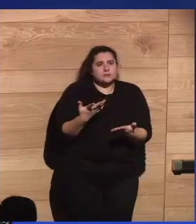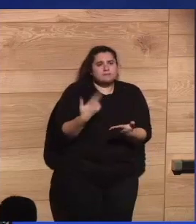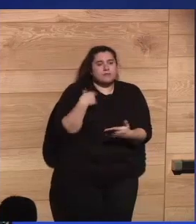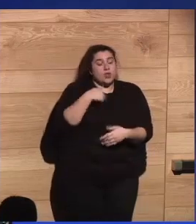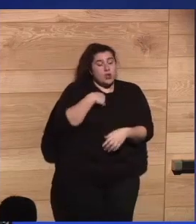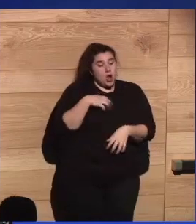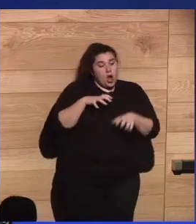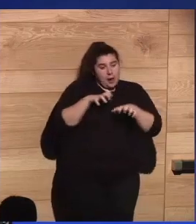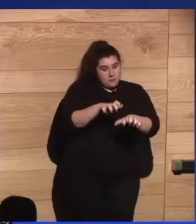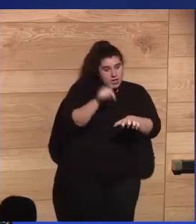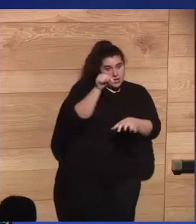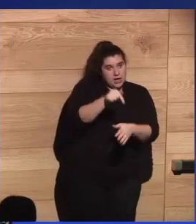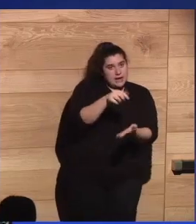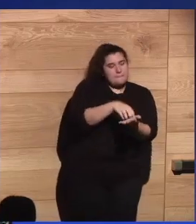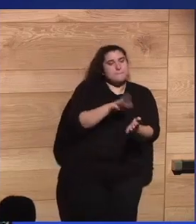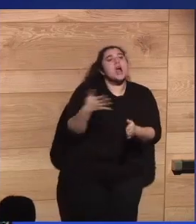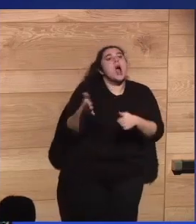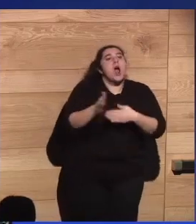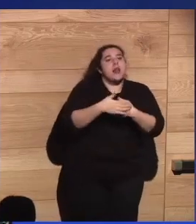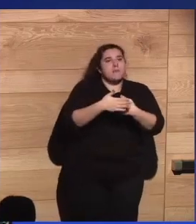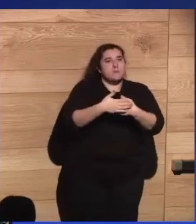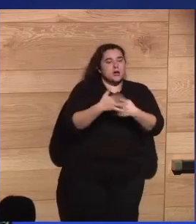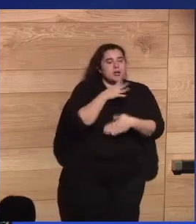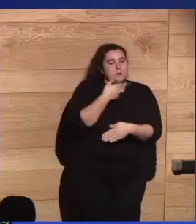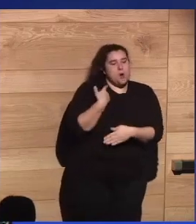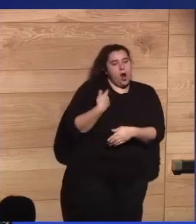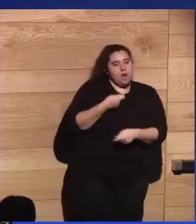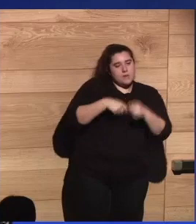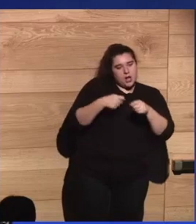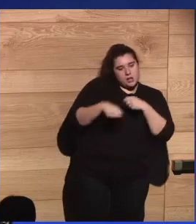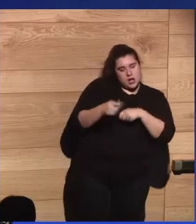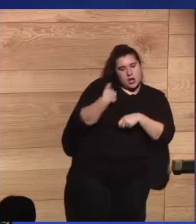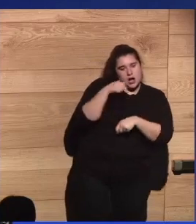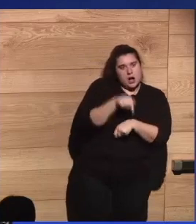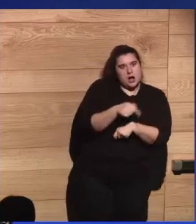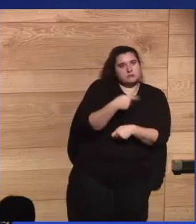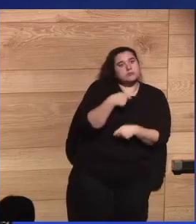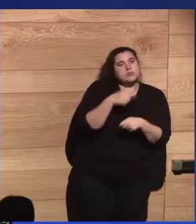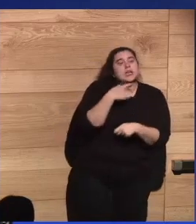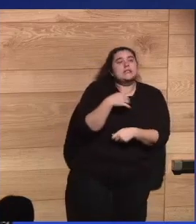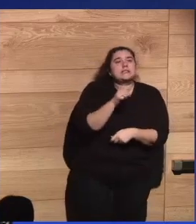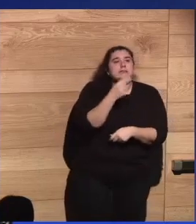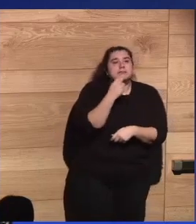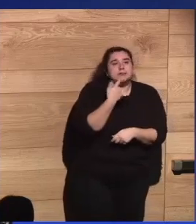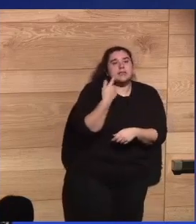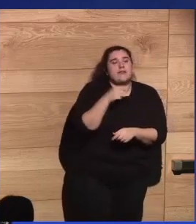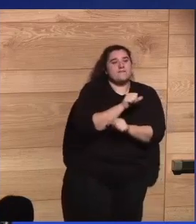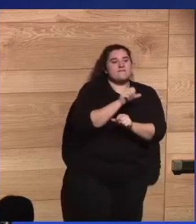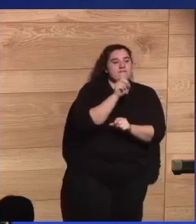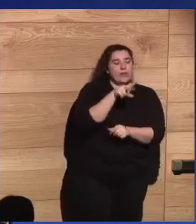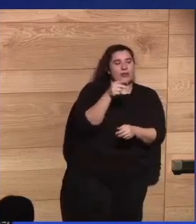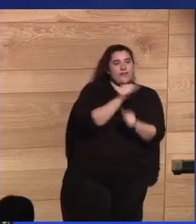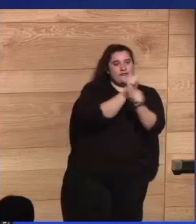lo aprendí en el Conservatorio de Budapest. En la puerta había un vendedor de cacahuetes, de maníes, decía, que silbaba en los 12